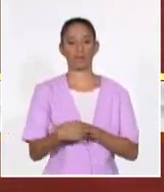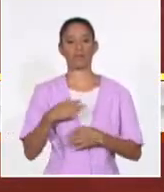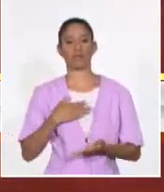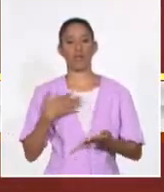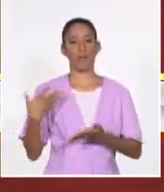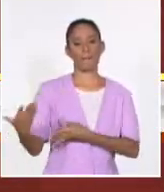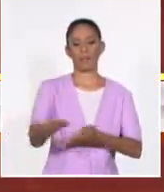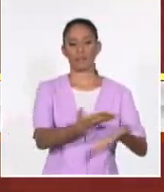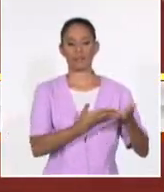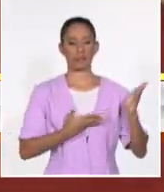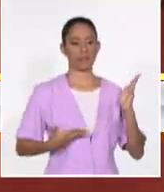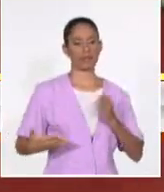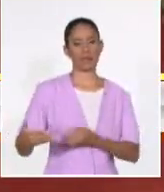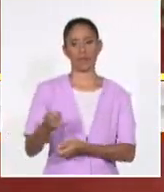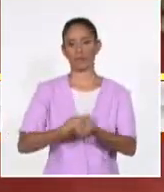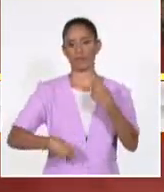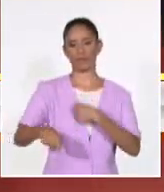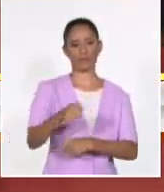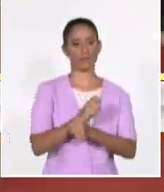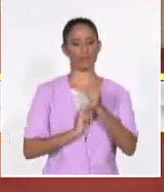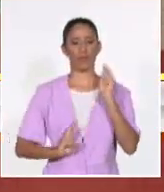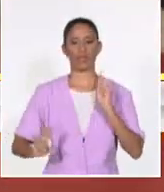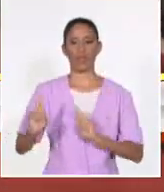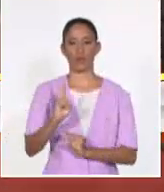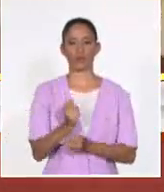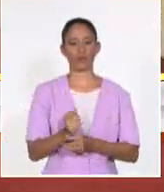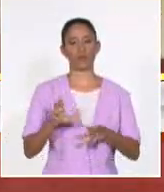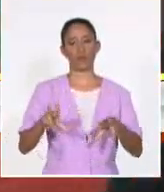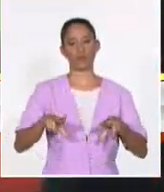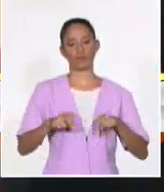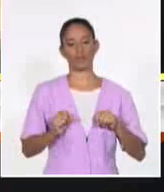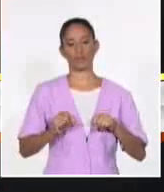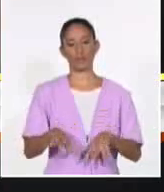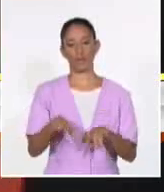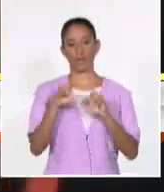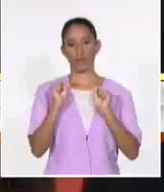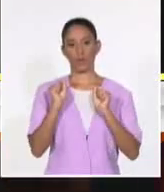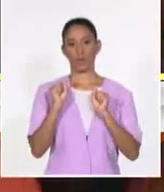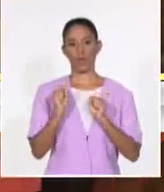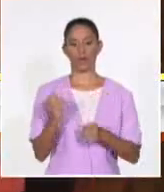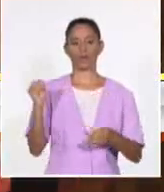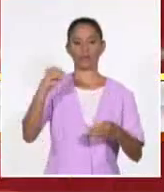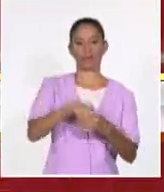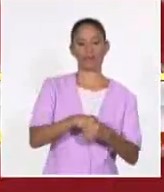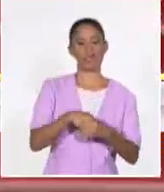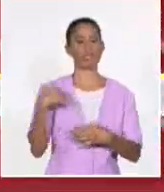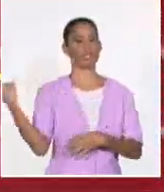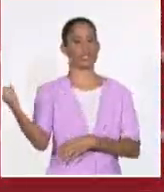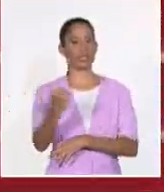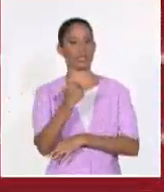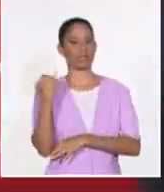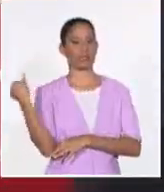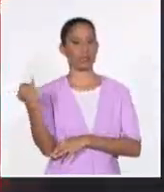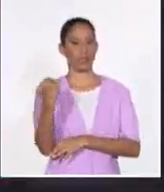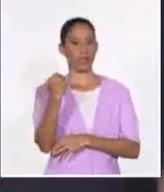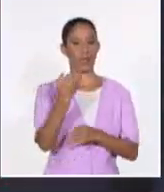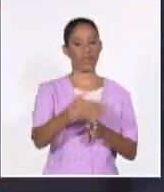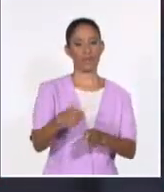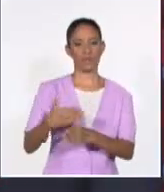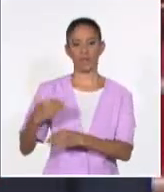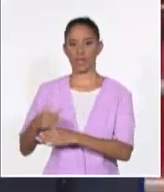negociaciones mutuas y congeniar posiciones sobre los temas de la agenda internacional con la mira puesta en la multipolaridad. Para